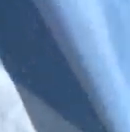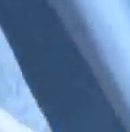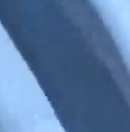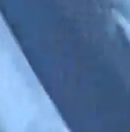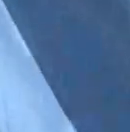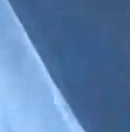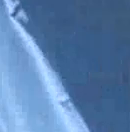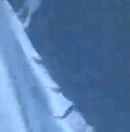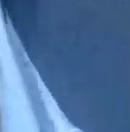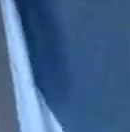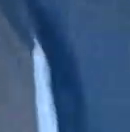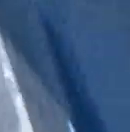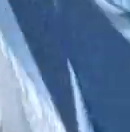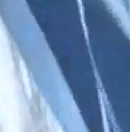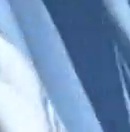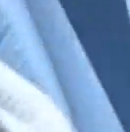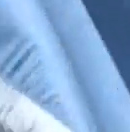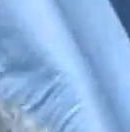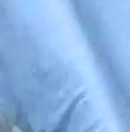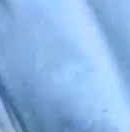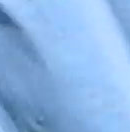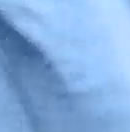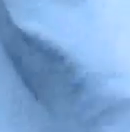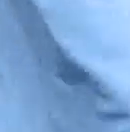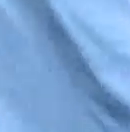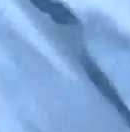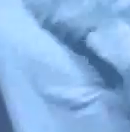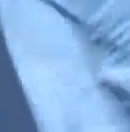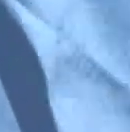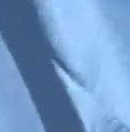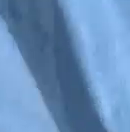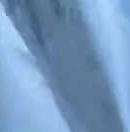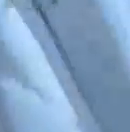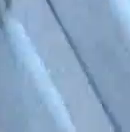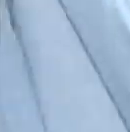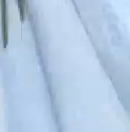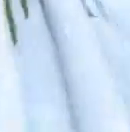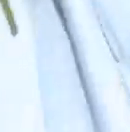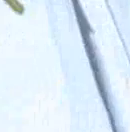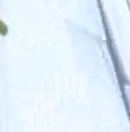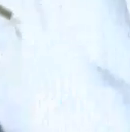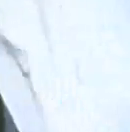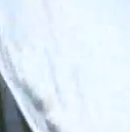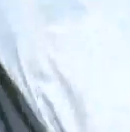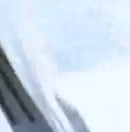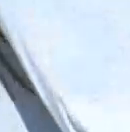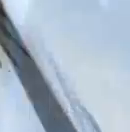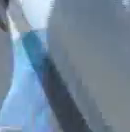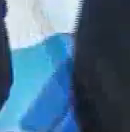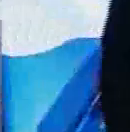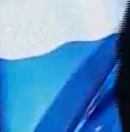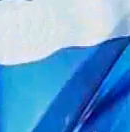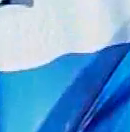elegibilidad del programa de financiamiento productivo del Bicentenario, habla para todo el país la señora presidenta de todos los